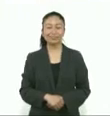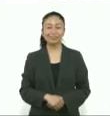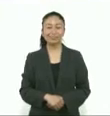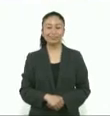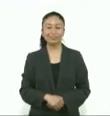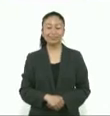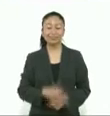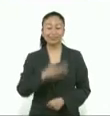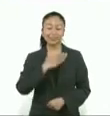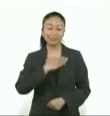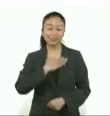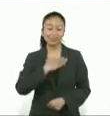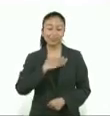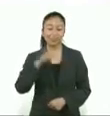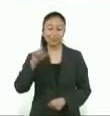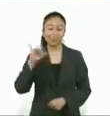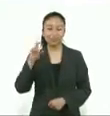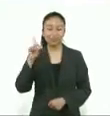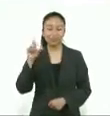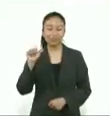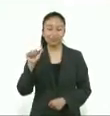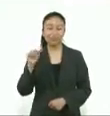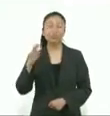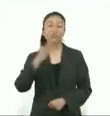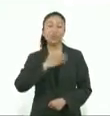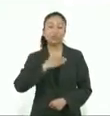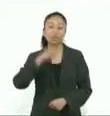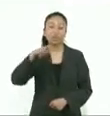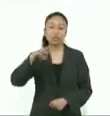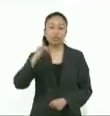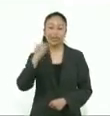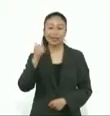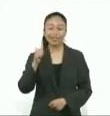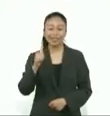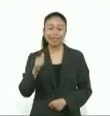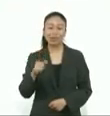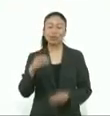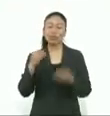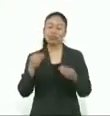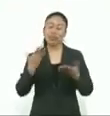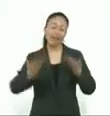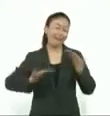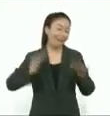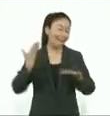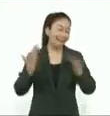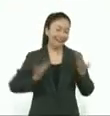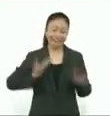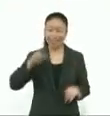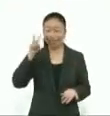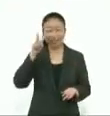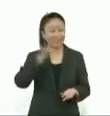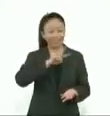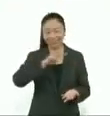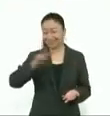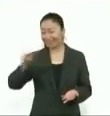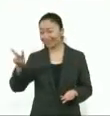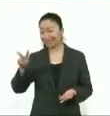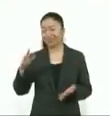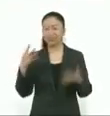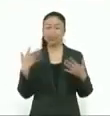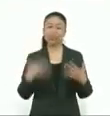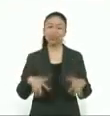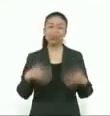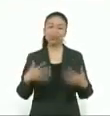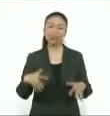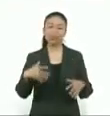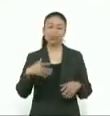Soy Laida, soy Maya, me da tanta alegría verlas. Kimakola,